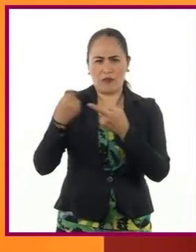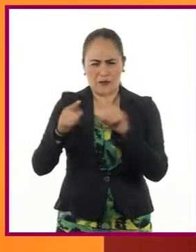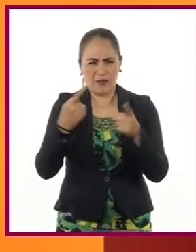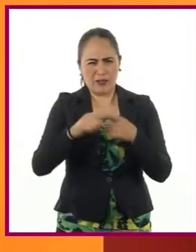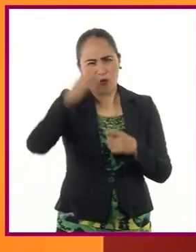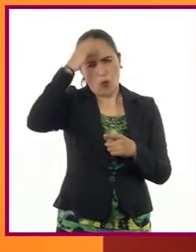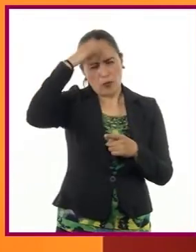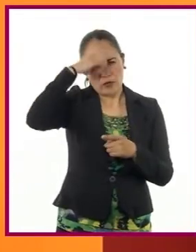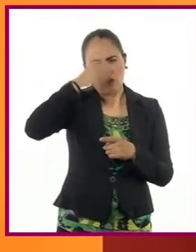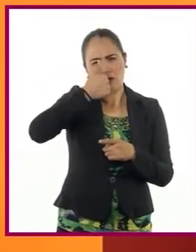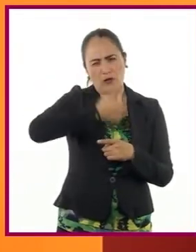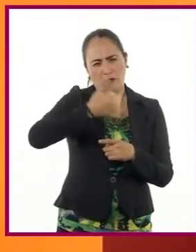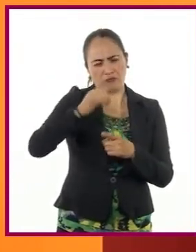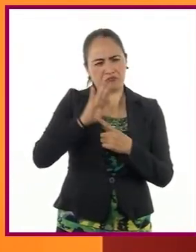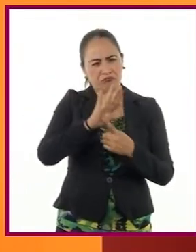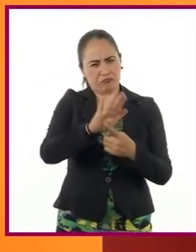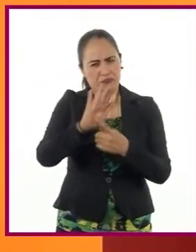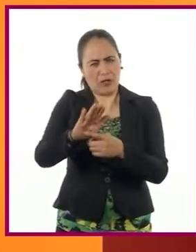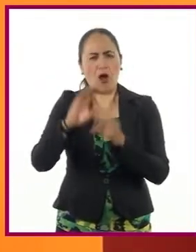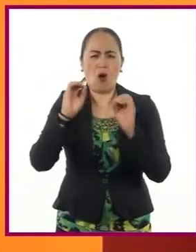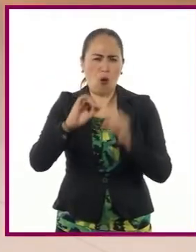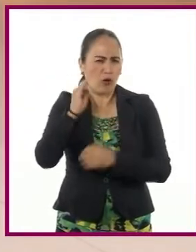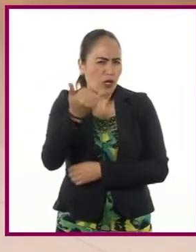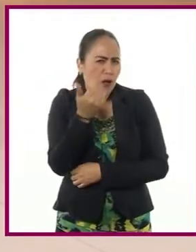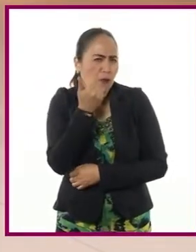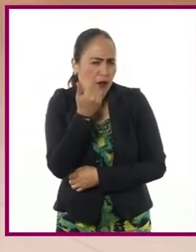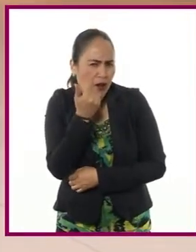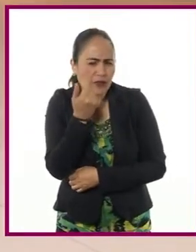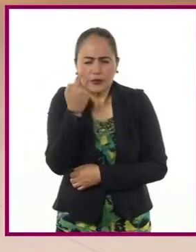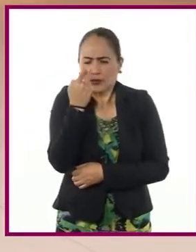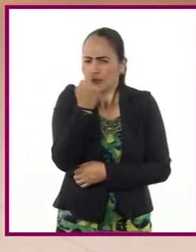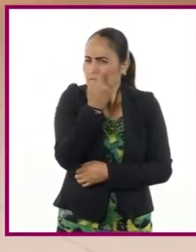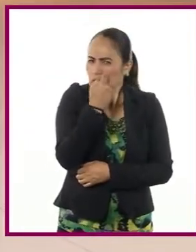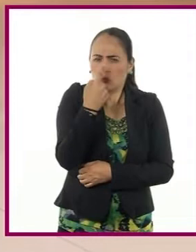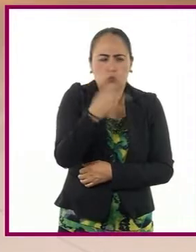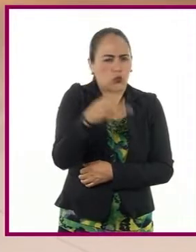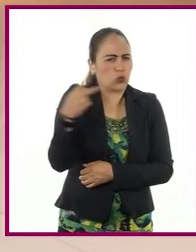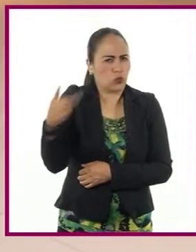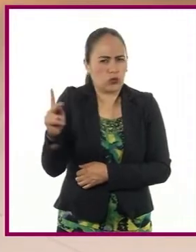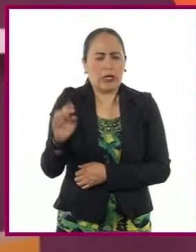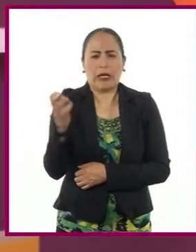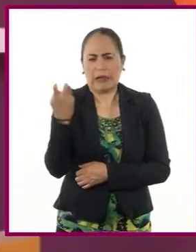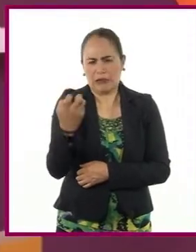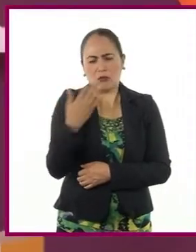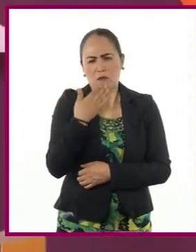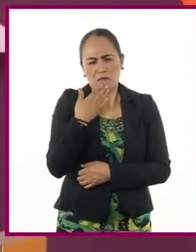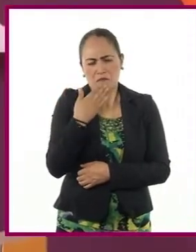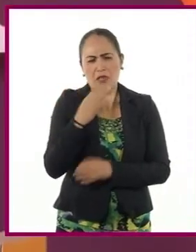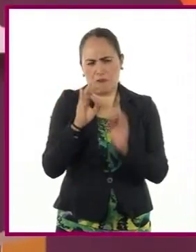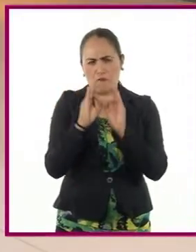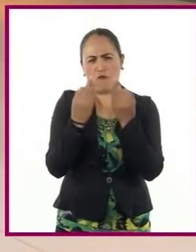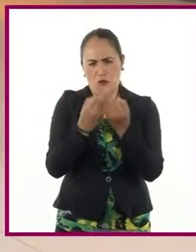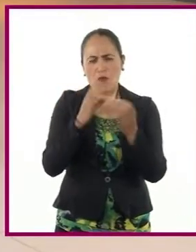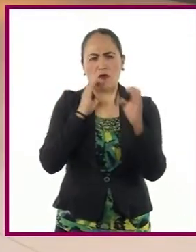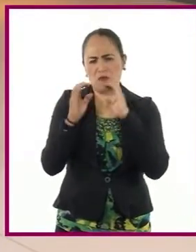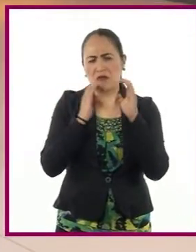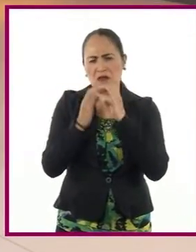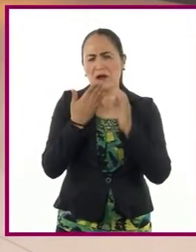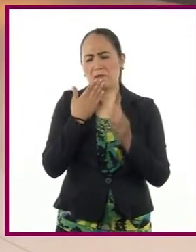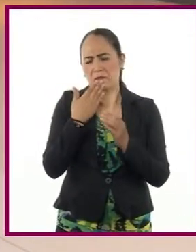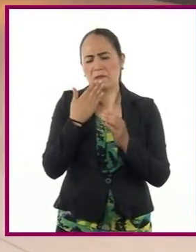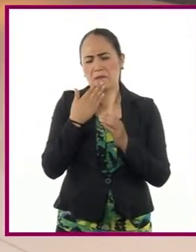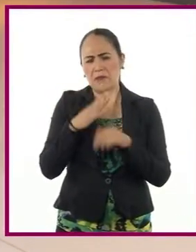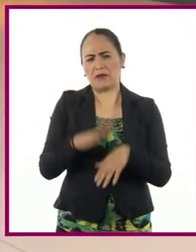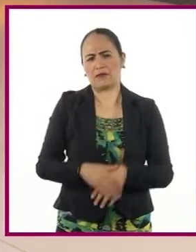opinión, hablar por teléfono. El medio que elijan estará bien si en ambas se sienten cómodas de emplear ese medio y si con